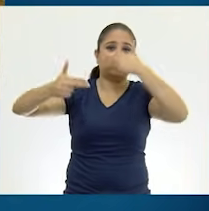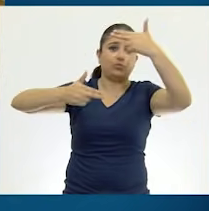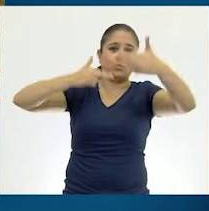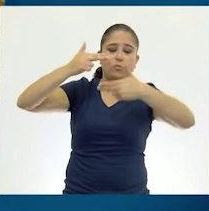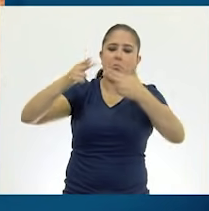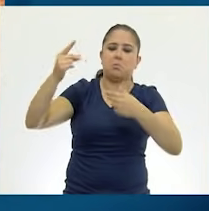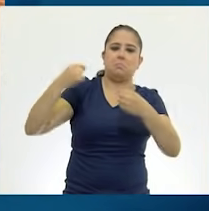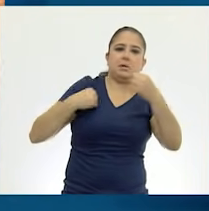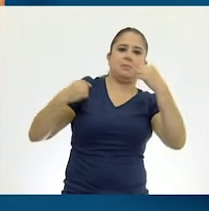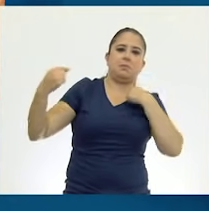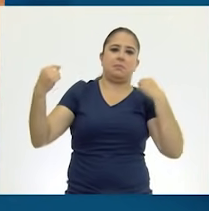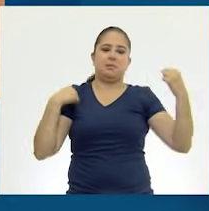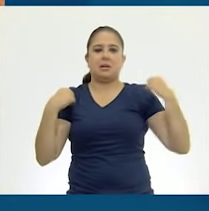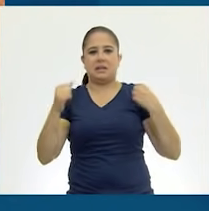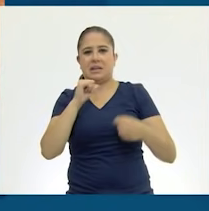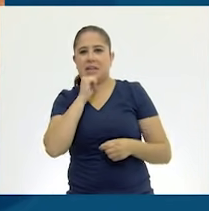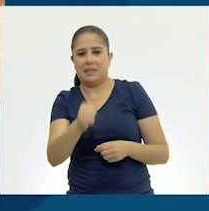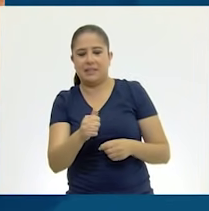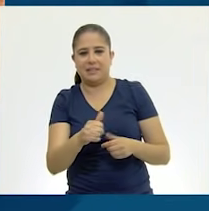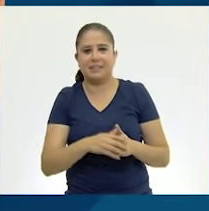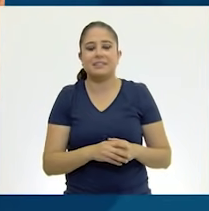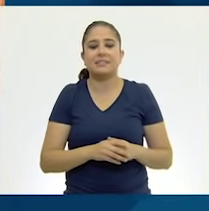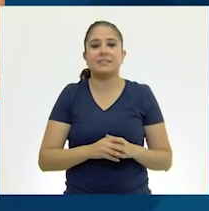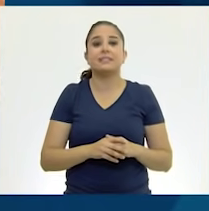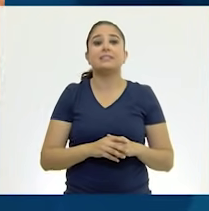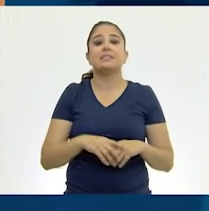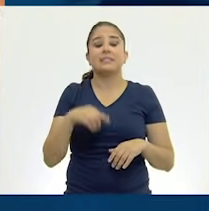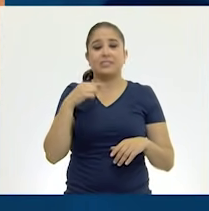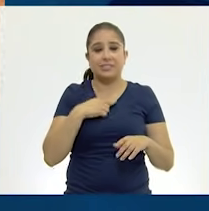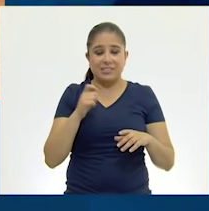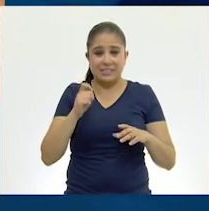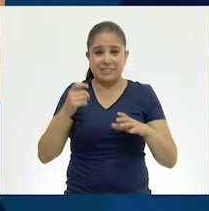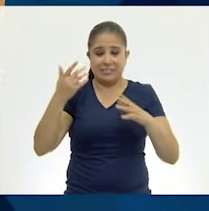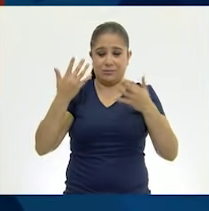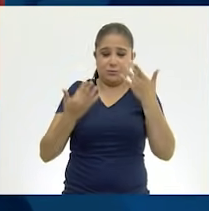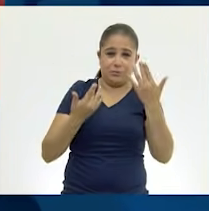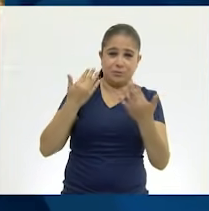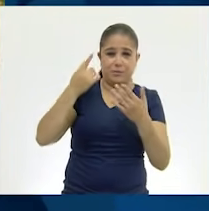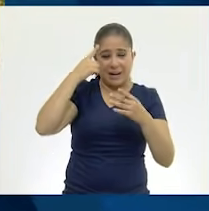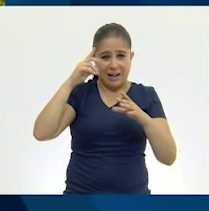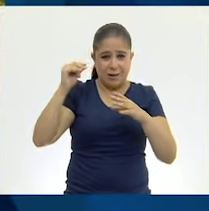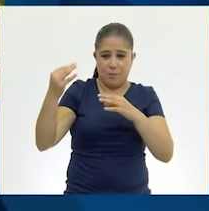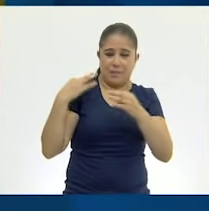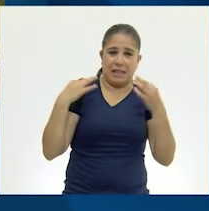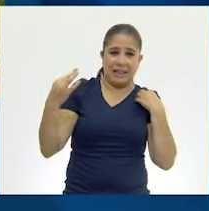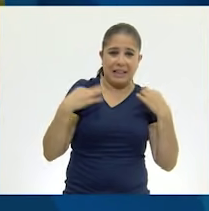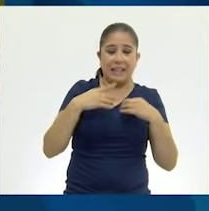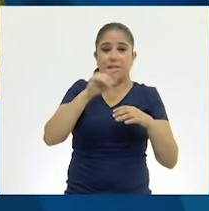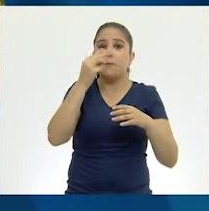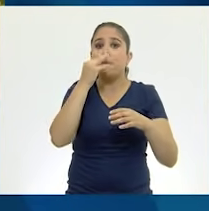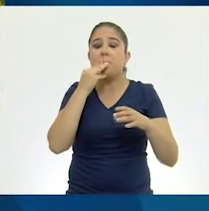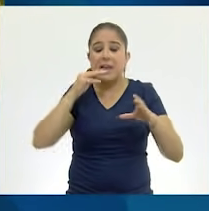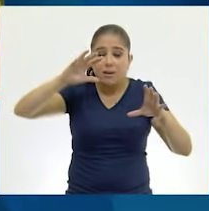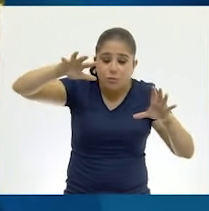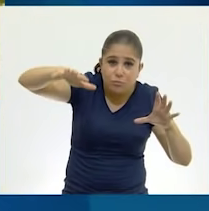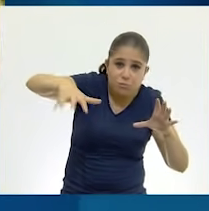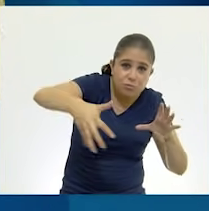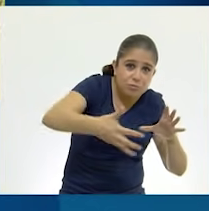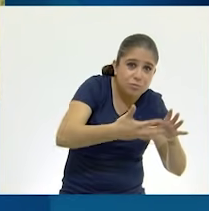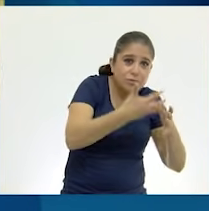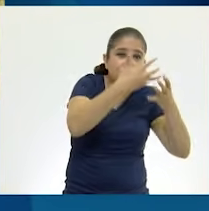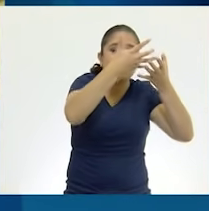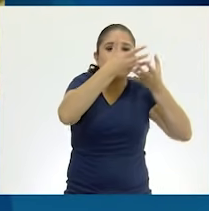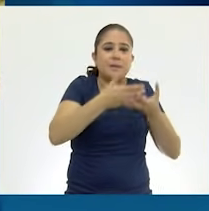le picaban. Y nosotros tizábamos y le echábamos humo para que se fueran las abejas. Y ya cuando le sacaban la miel a ese enjambre, si tenía,